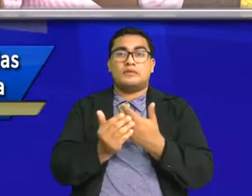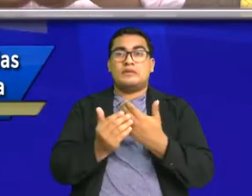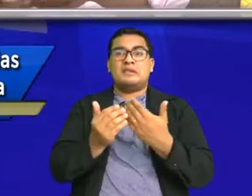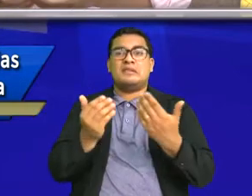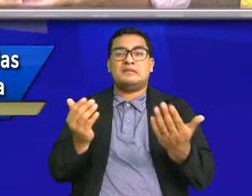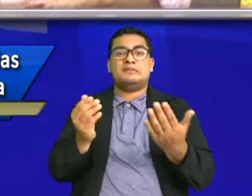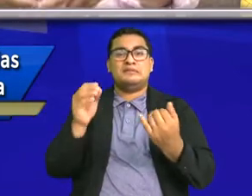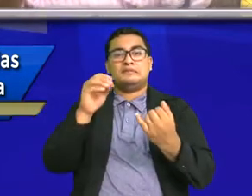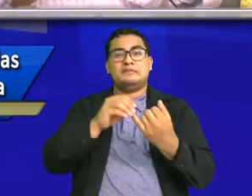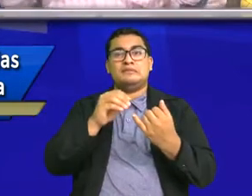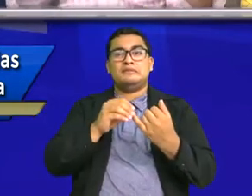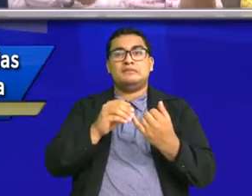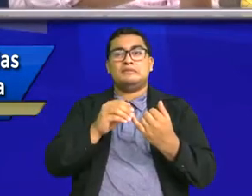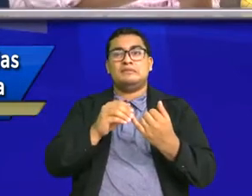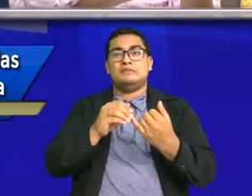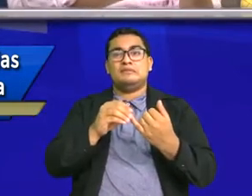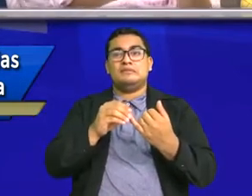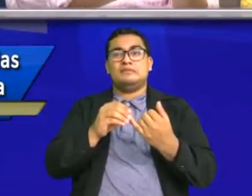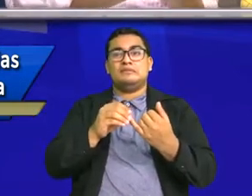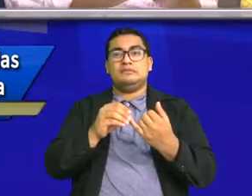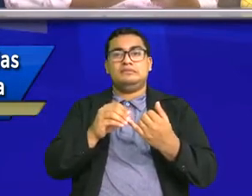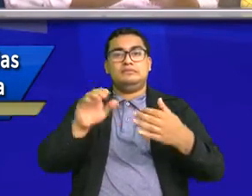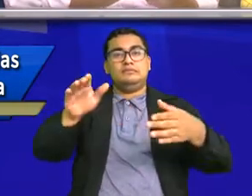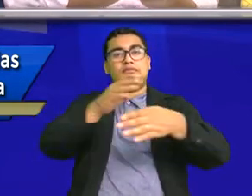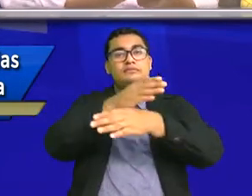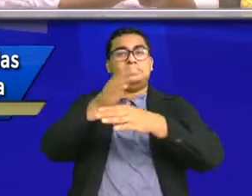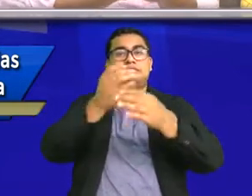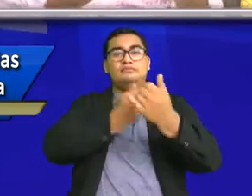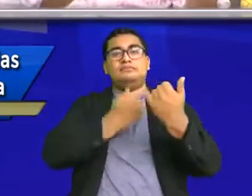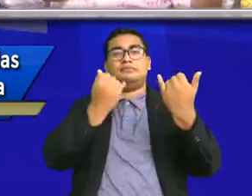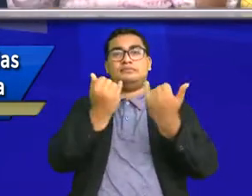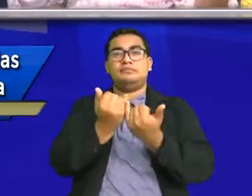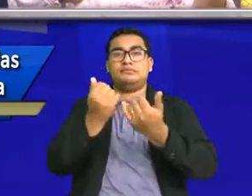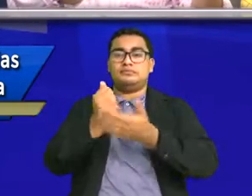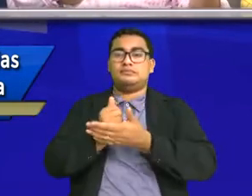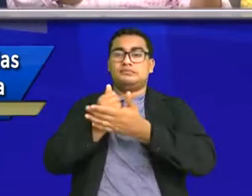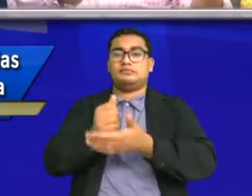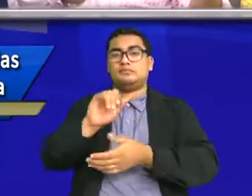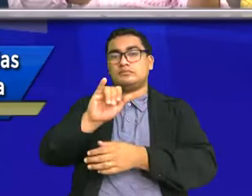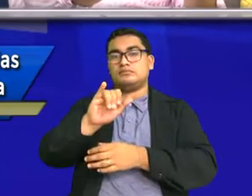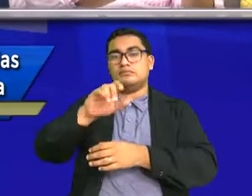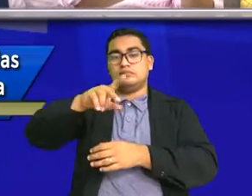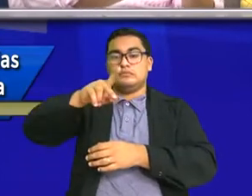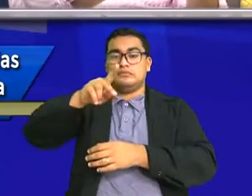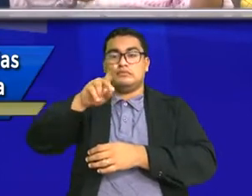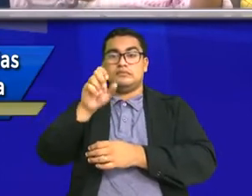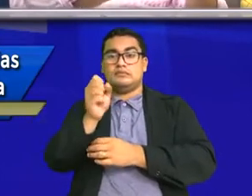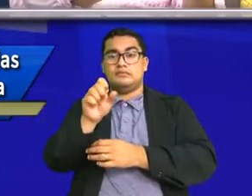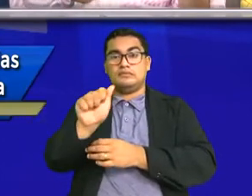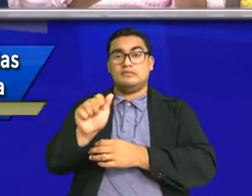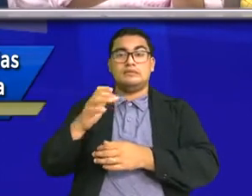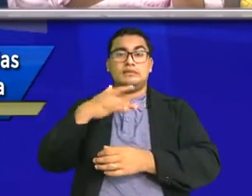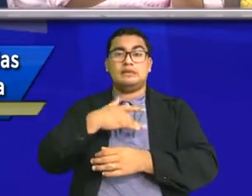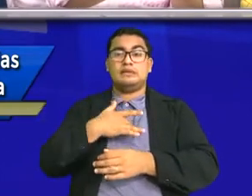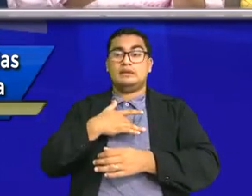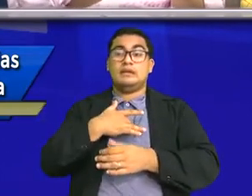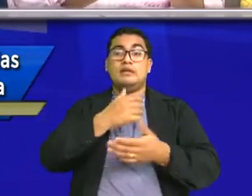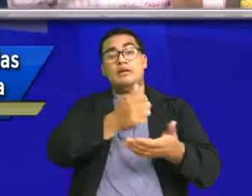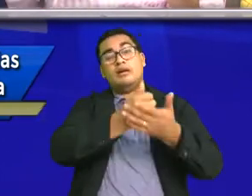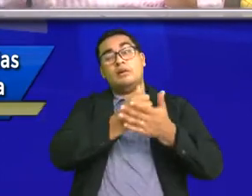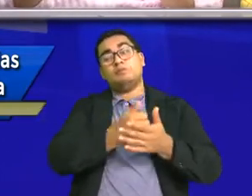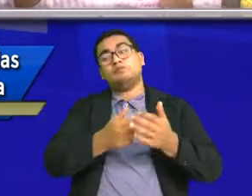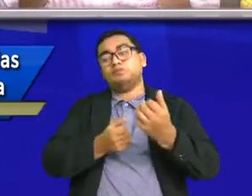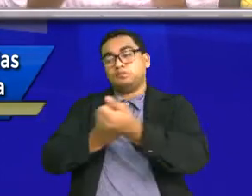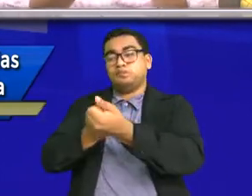técnica se someten a la canalizamos para las otras instancias por ejemplo si es el ipsa el que nos necesitamos que nos apoyó entonces que analizamos ese esfuerzo y